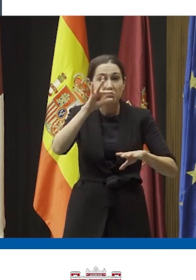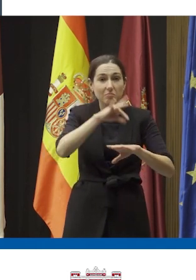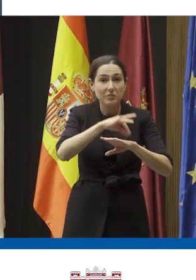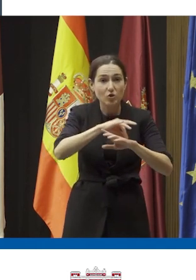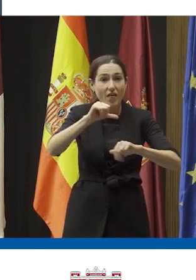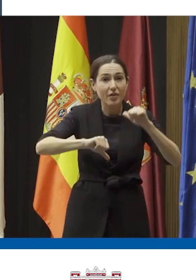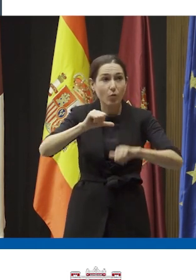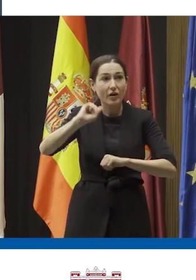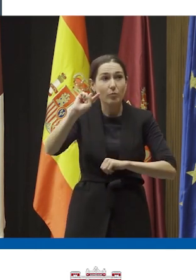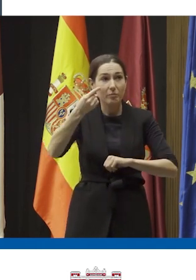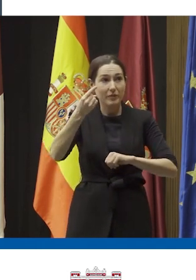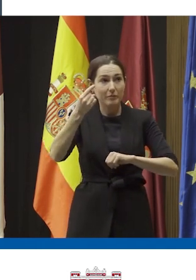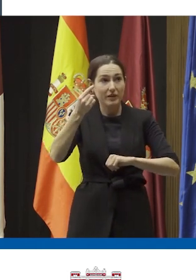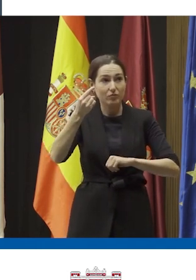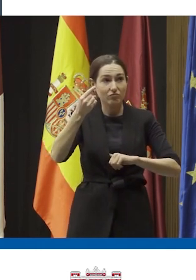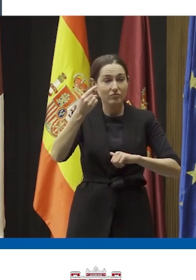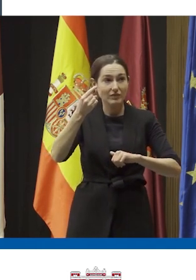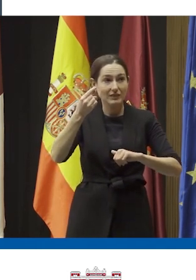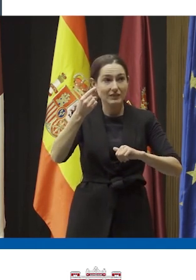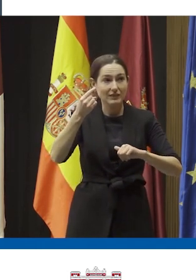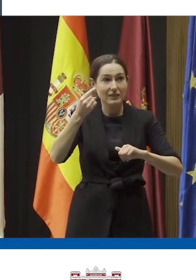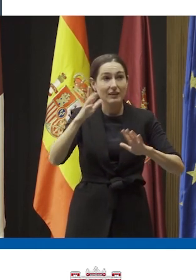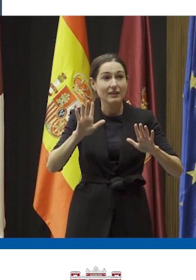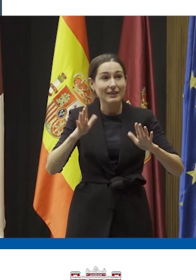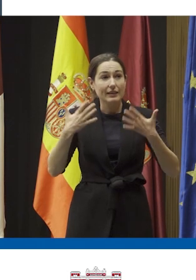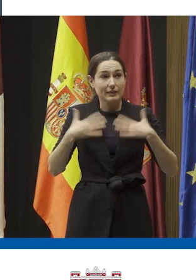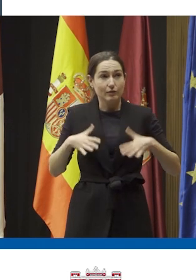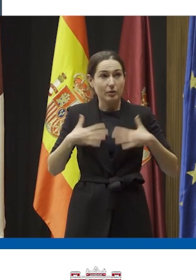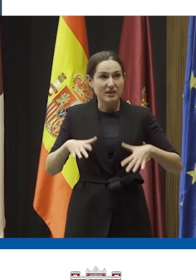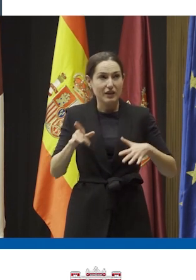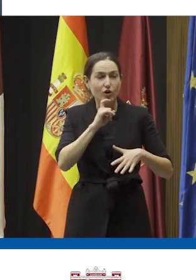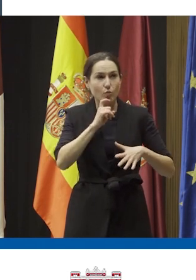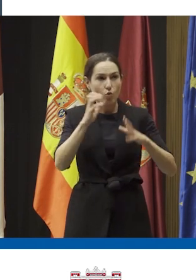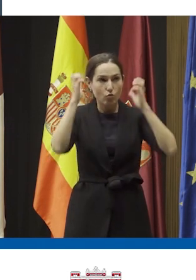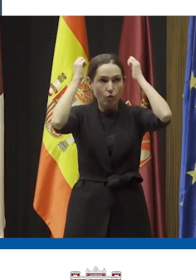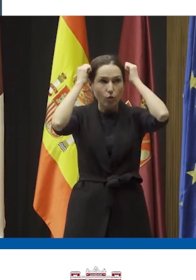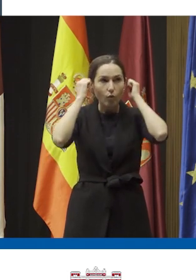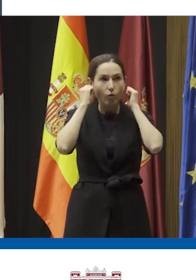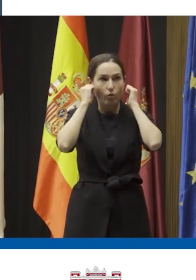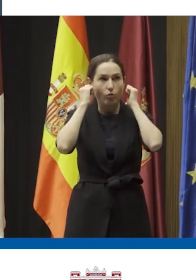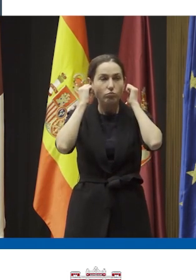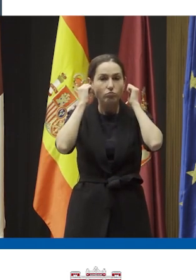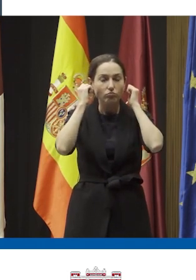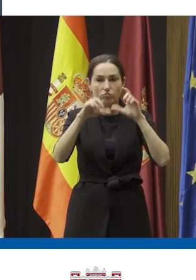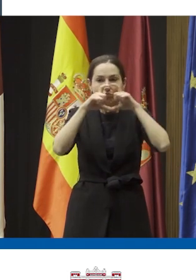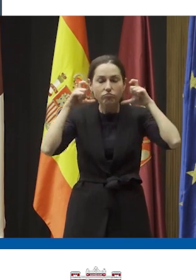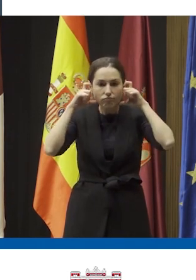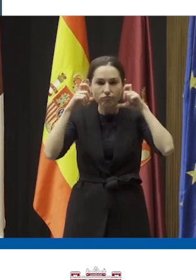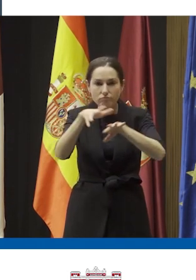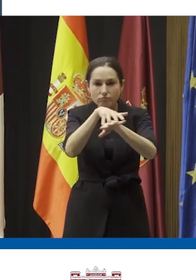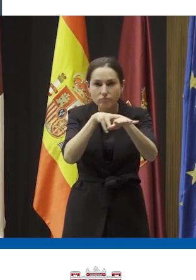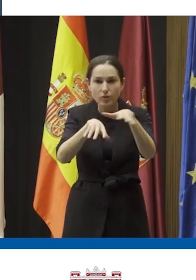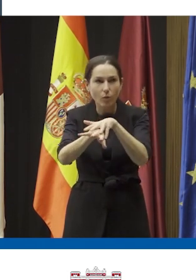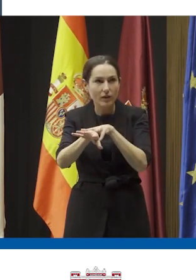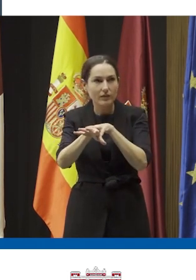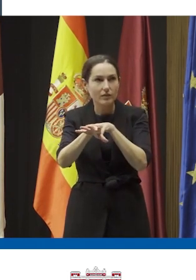vestía quizá tan estaflariamente como lo hacemos nosotros. Gorro, mascarillas, guantes, historias. Bueno, pues el chamán